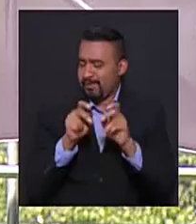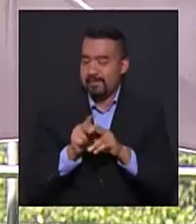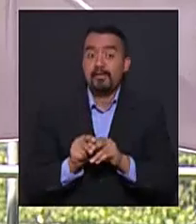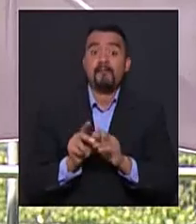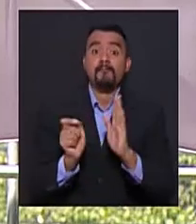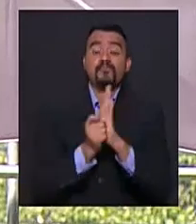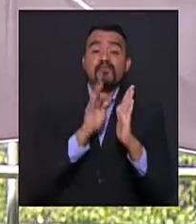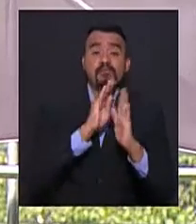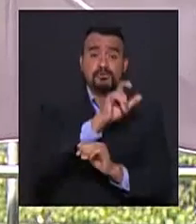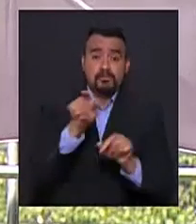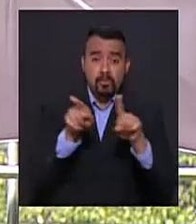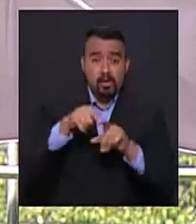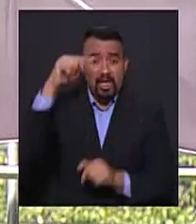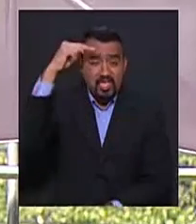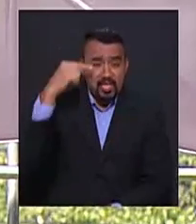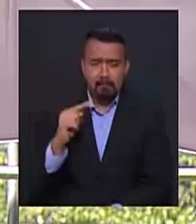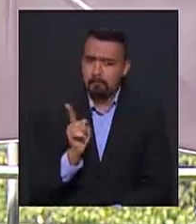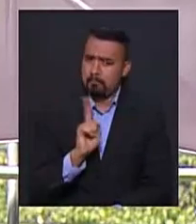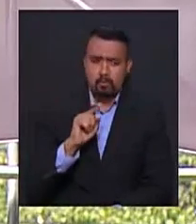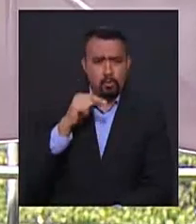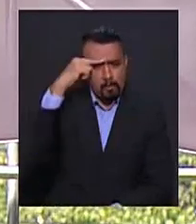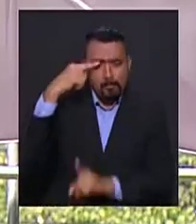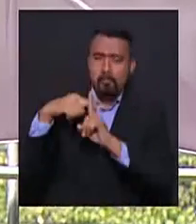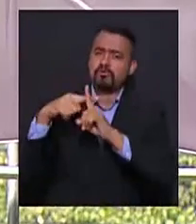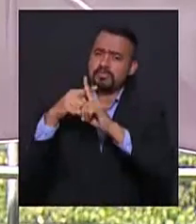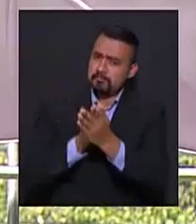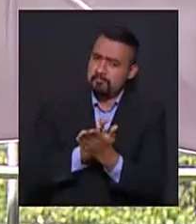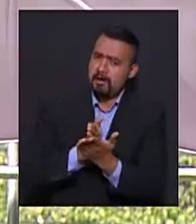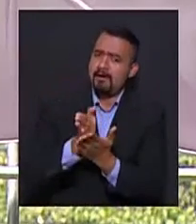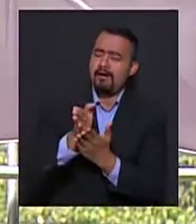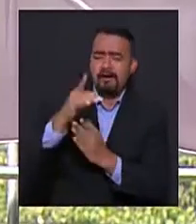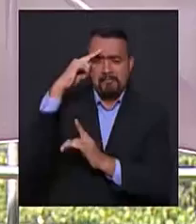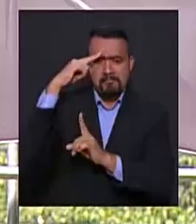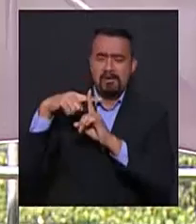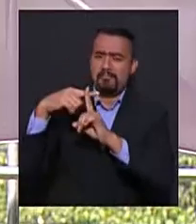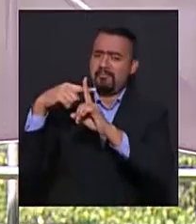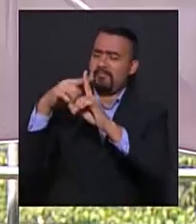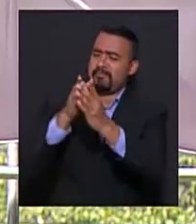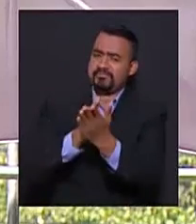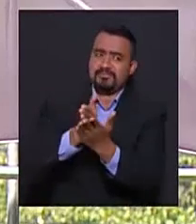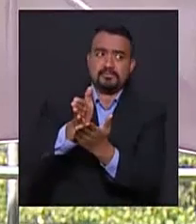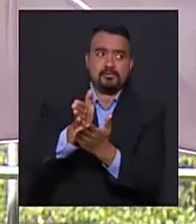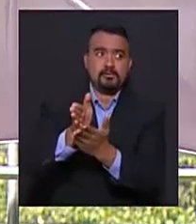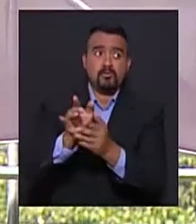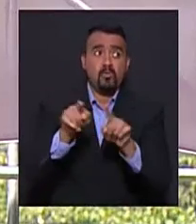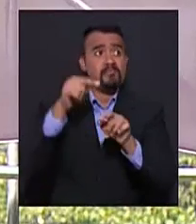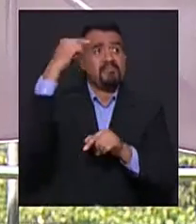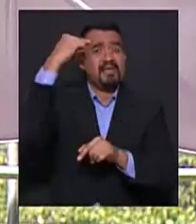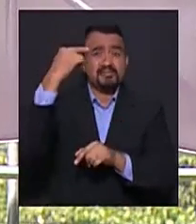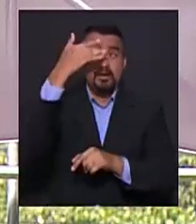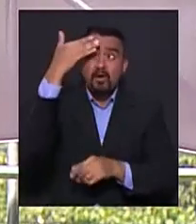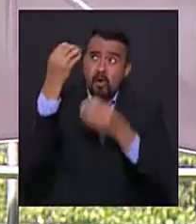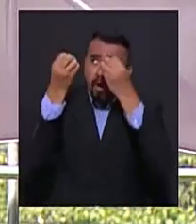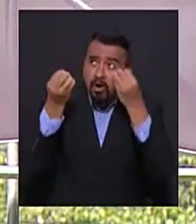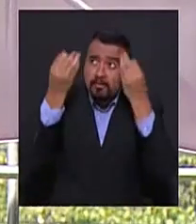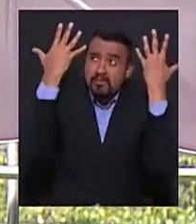resilientes. Bajo este cielo que hoy nos mira, hemos comprendido que el viento del olvido no puede llevarse la memoria